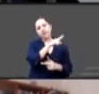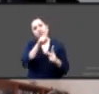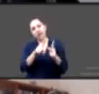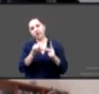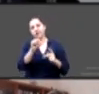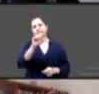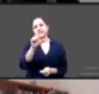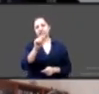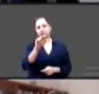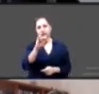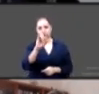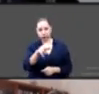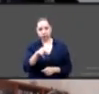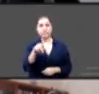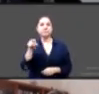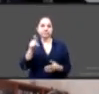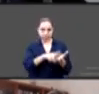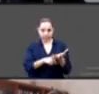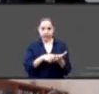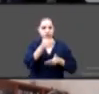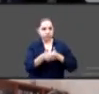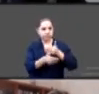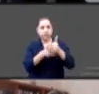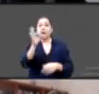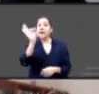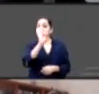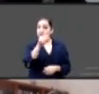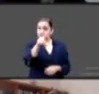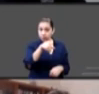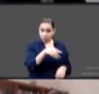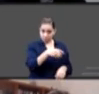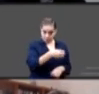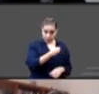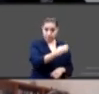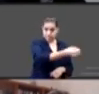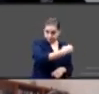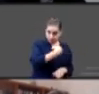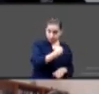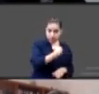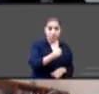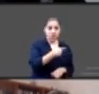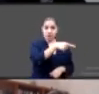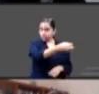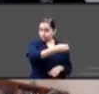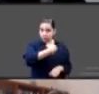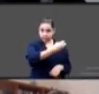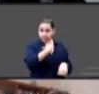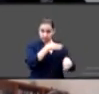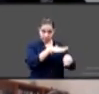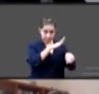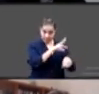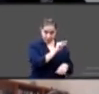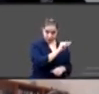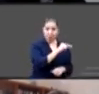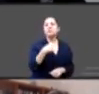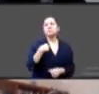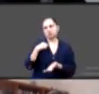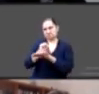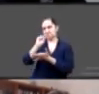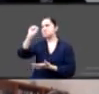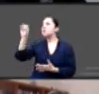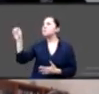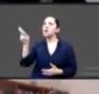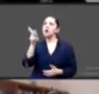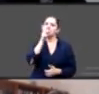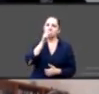te la envío. Si no me envías más imágenes o si no me envías un video, entonces yo la comparto, yo la distribuyo a tus padres, a tus amigos o en las redes